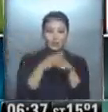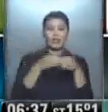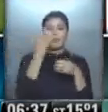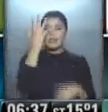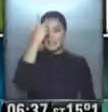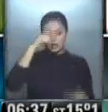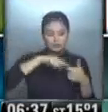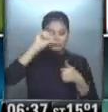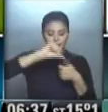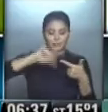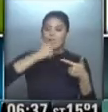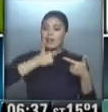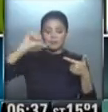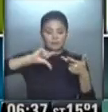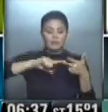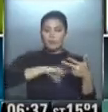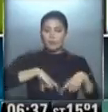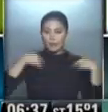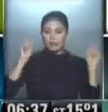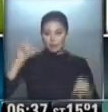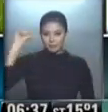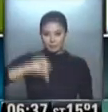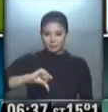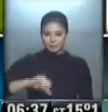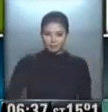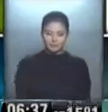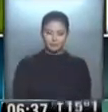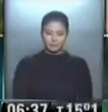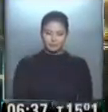Lorenzo, Racing y Vélez.